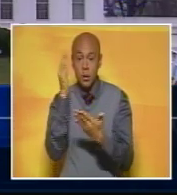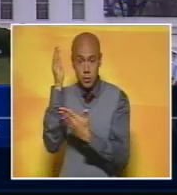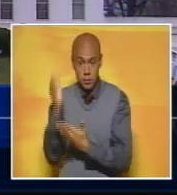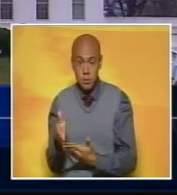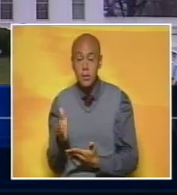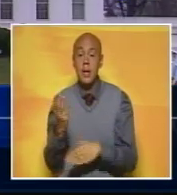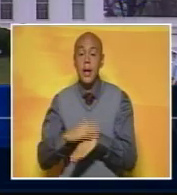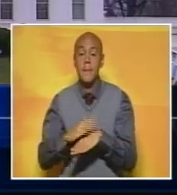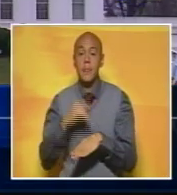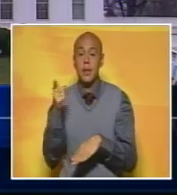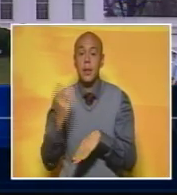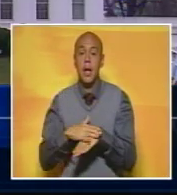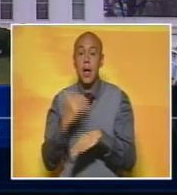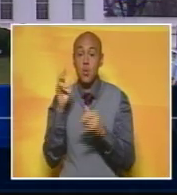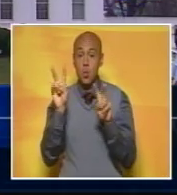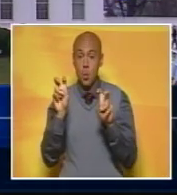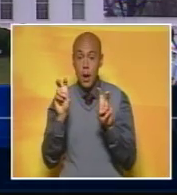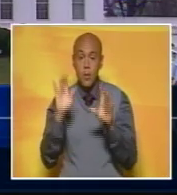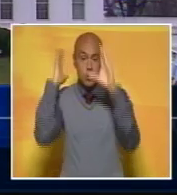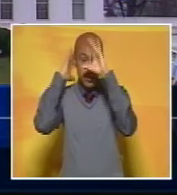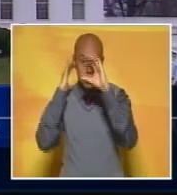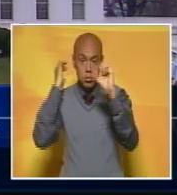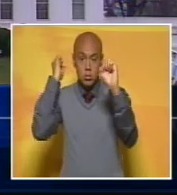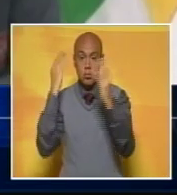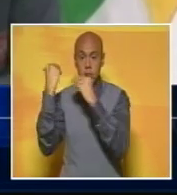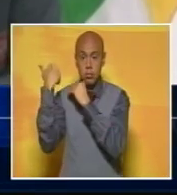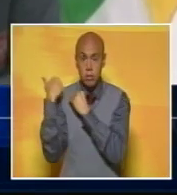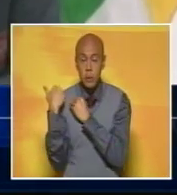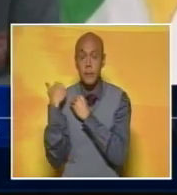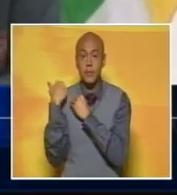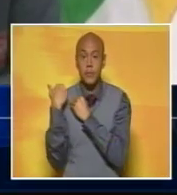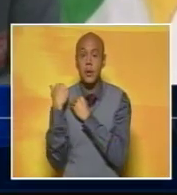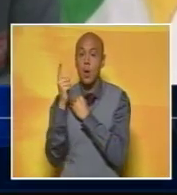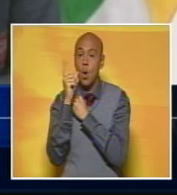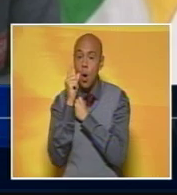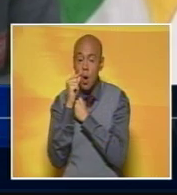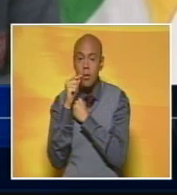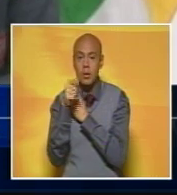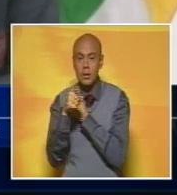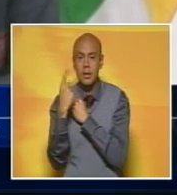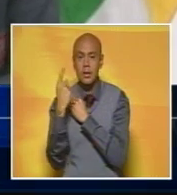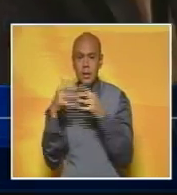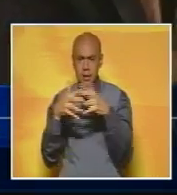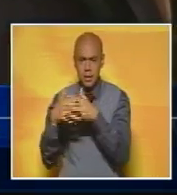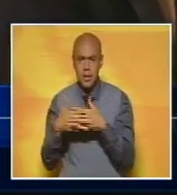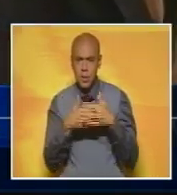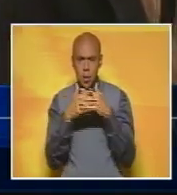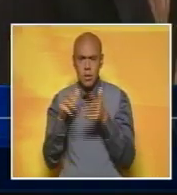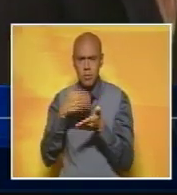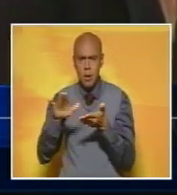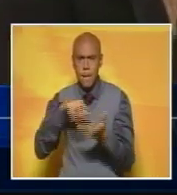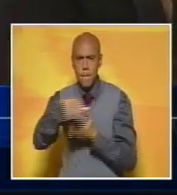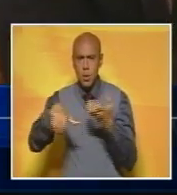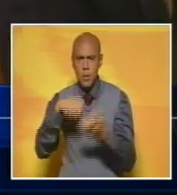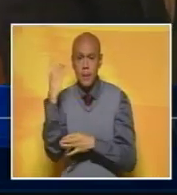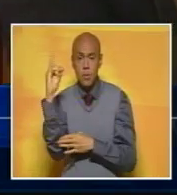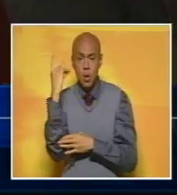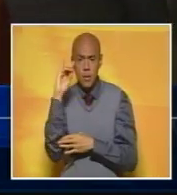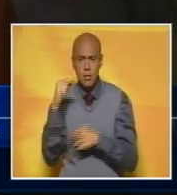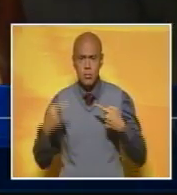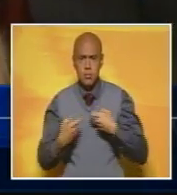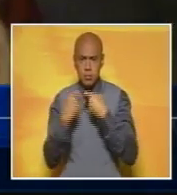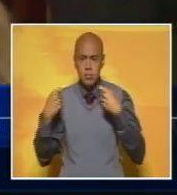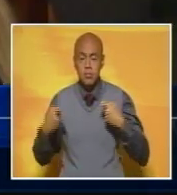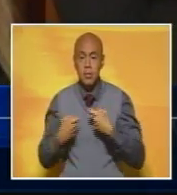Oscar Serrate, quien asumirá el cargo después del anterior funcionario fuera expulsado por Washington a raíz de un conflicto diplomático durante